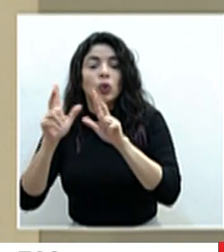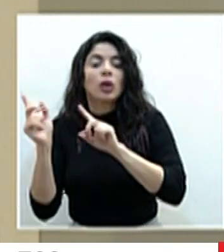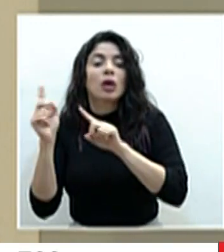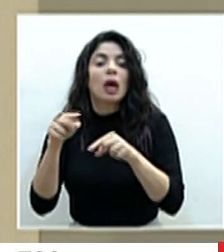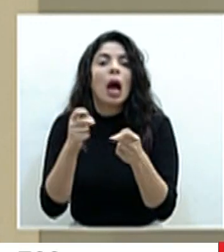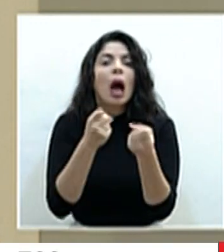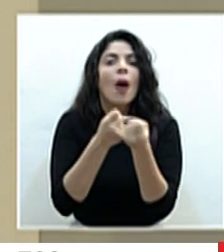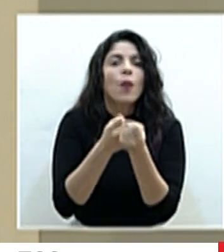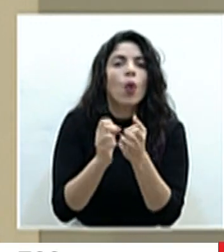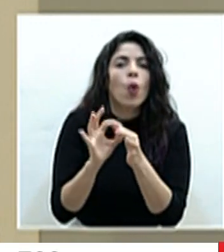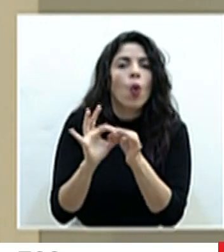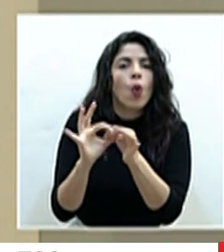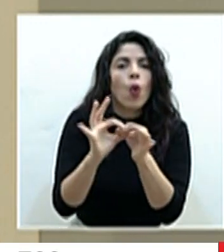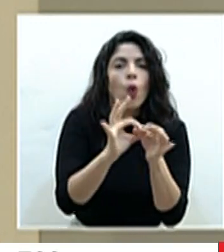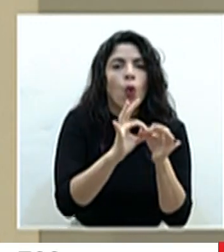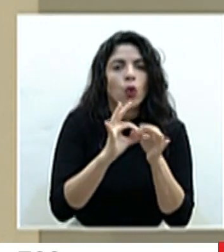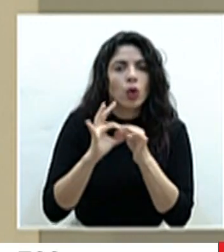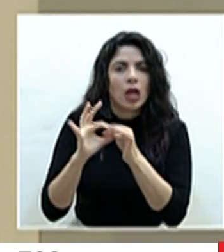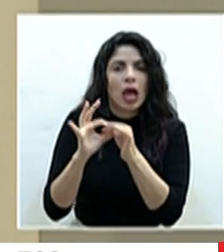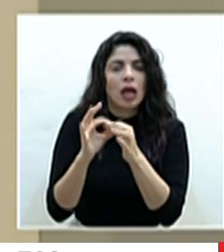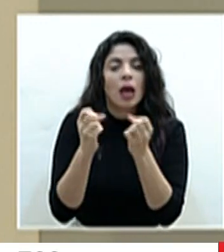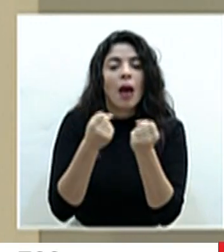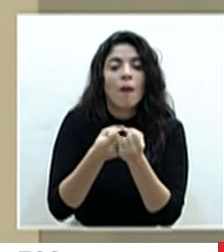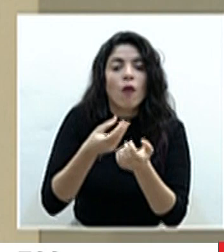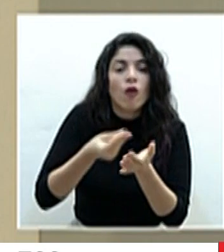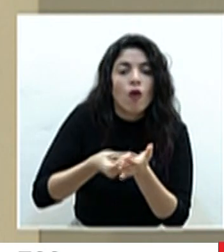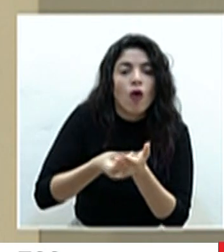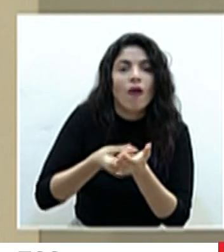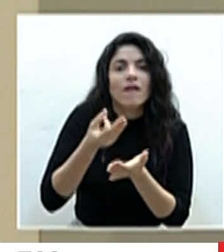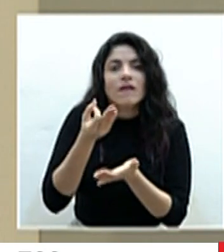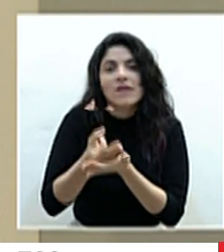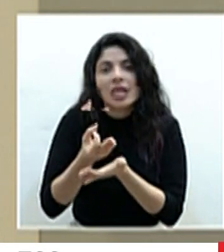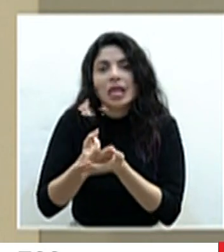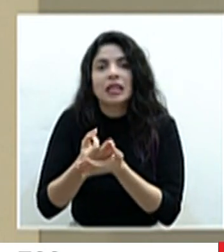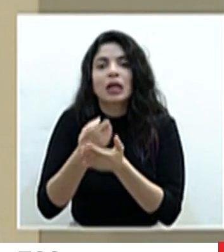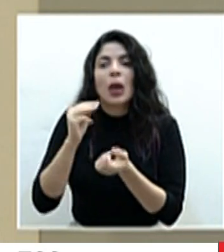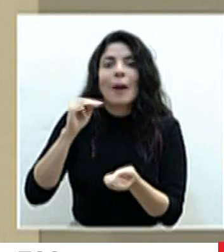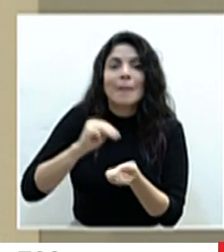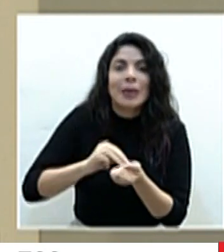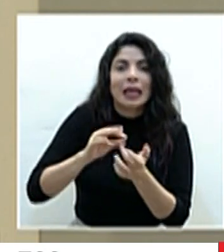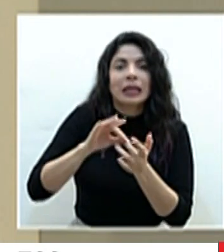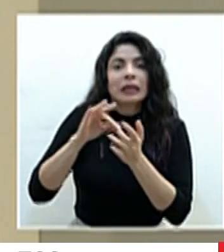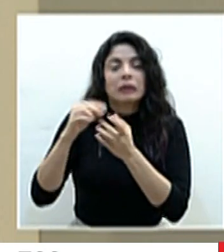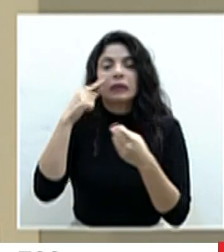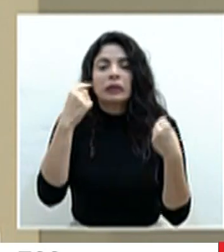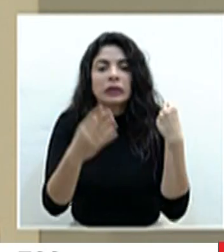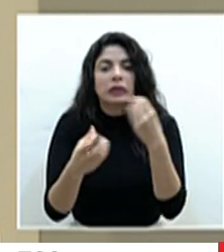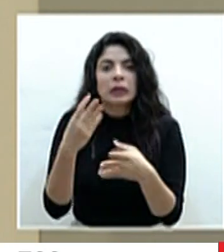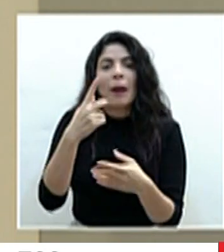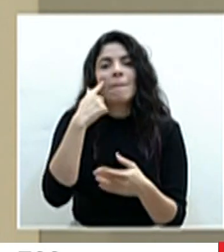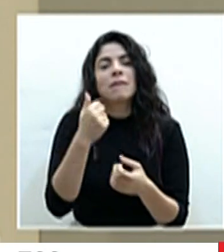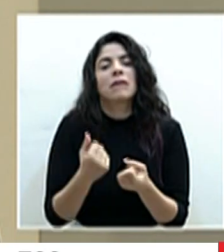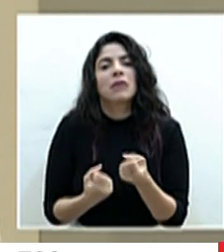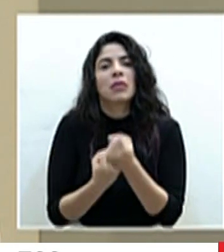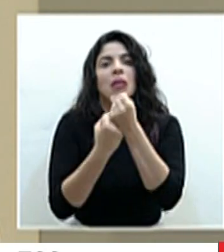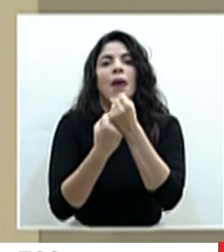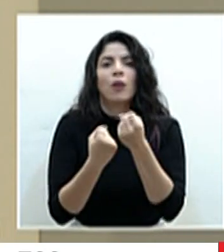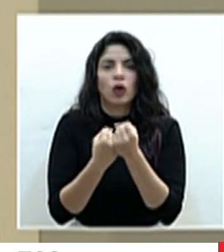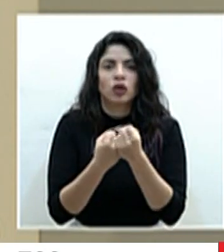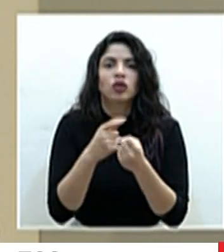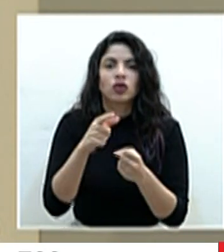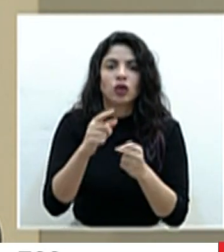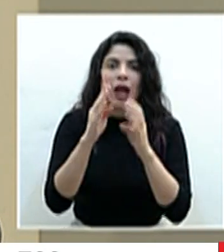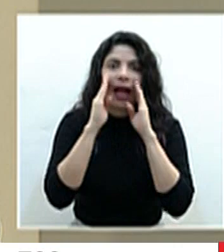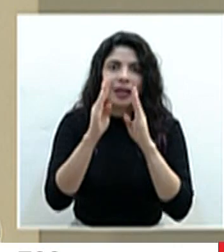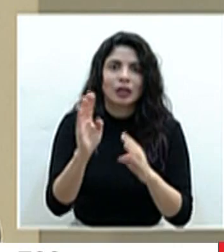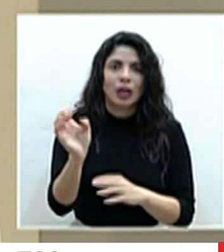apoyo y coordinación de Cancillería, el aporte de recursos financieros y técnicos especializados para complementar los esfuerzos que ya está llevando a cabo la Comisión Nacional